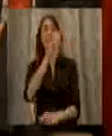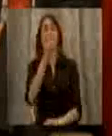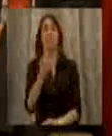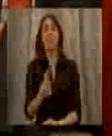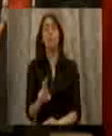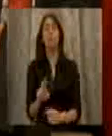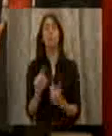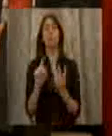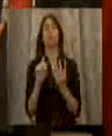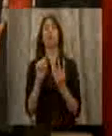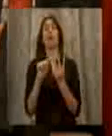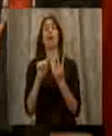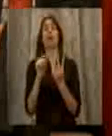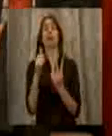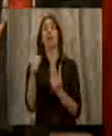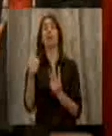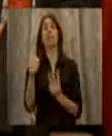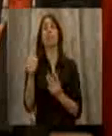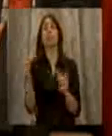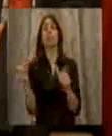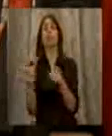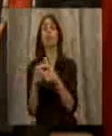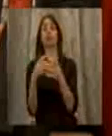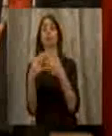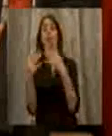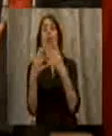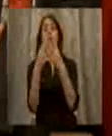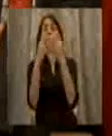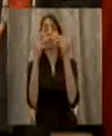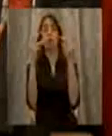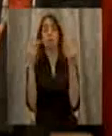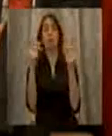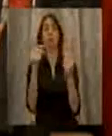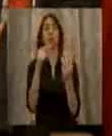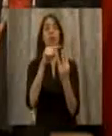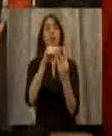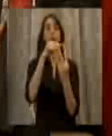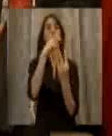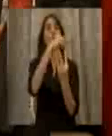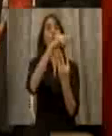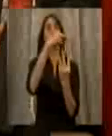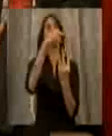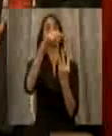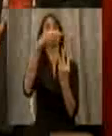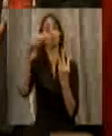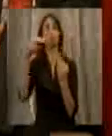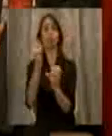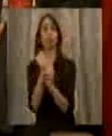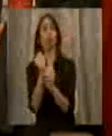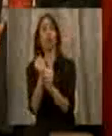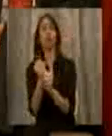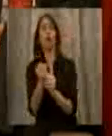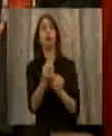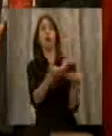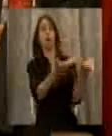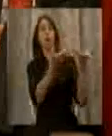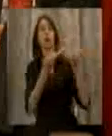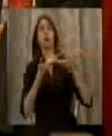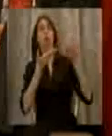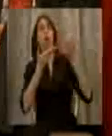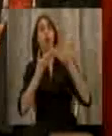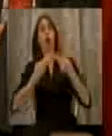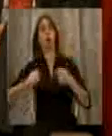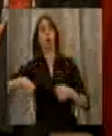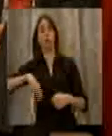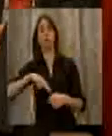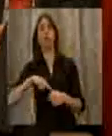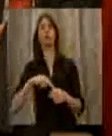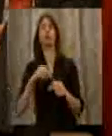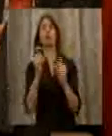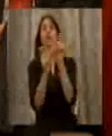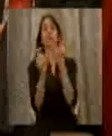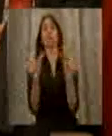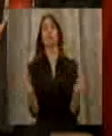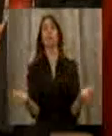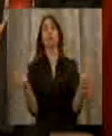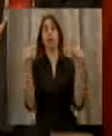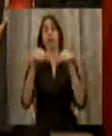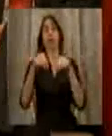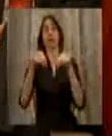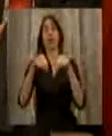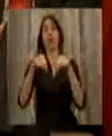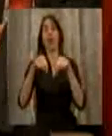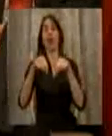director del Consejo de la Transparencia, su trabajo, la colaboración con nosotros en este año y su presencia hoy día en